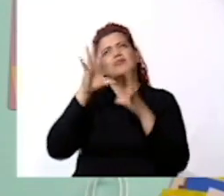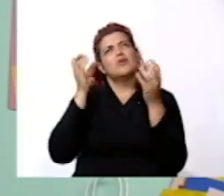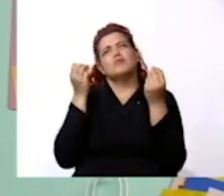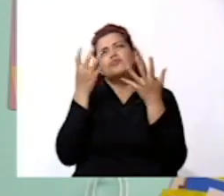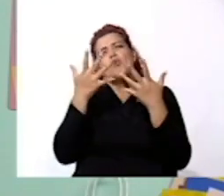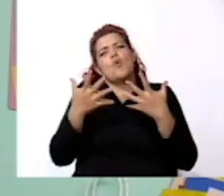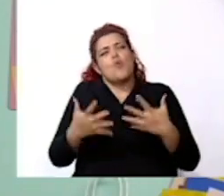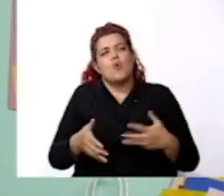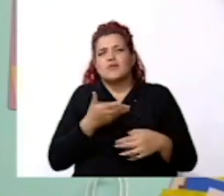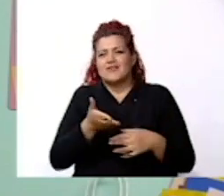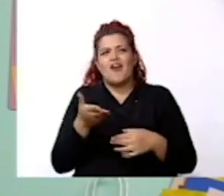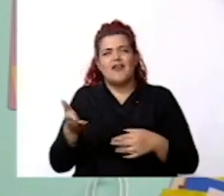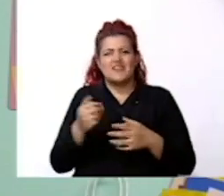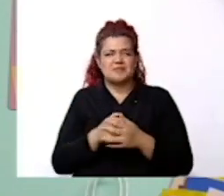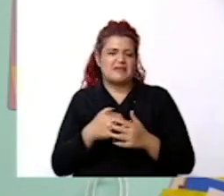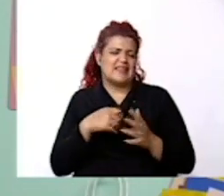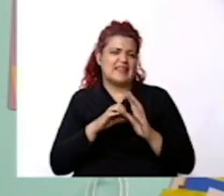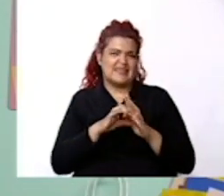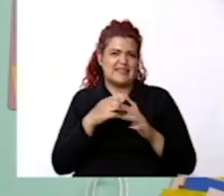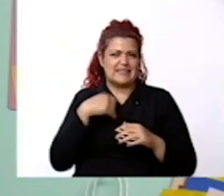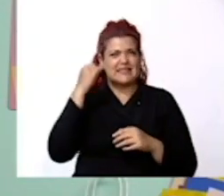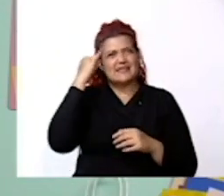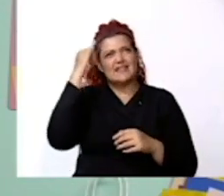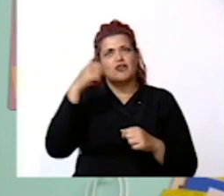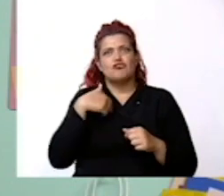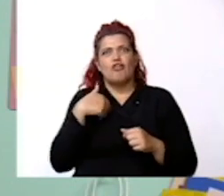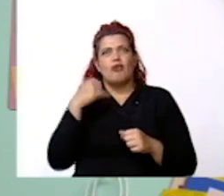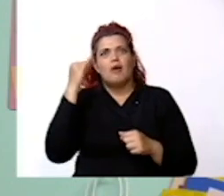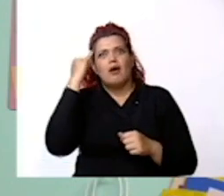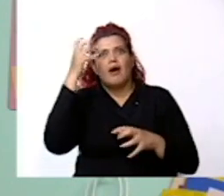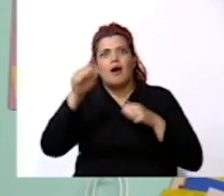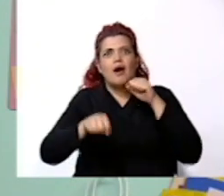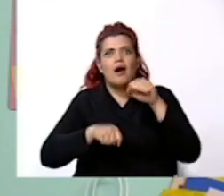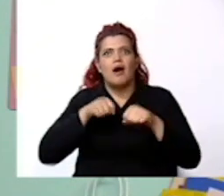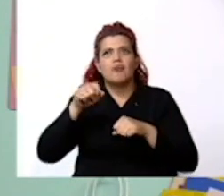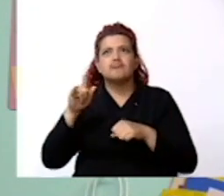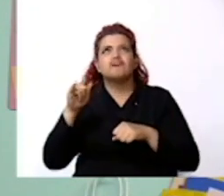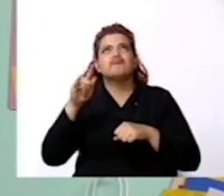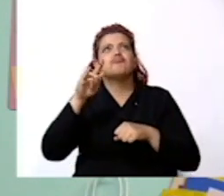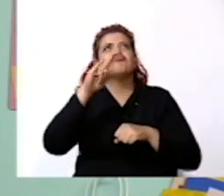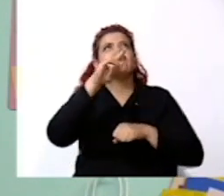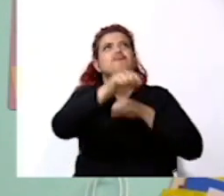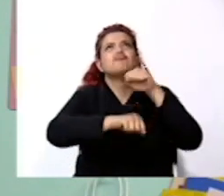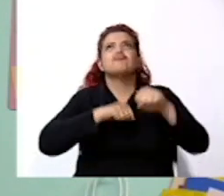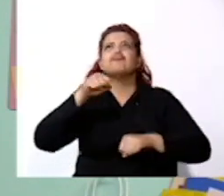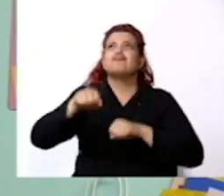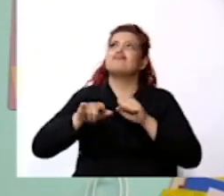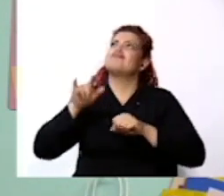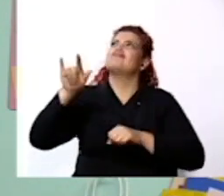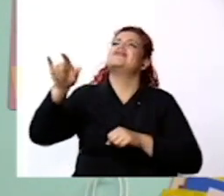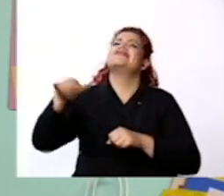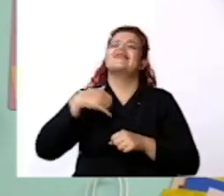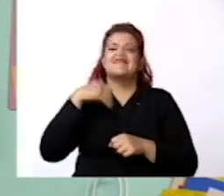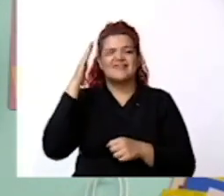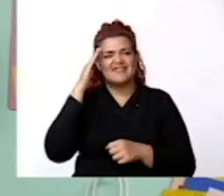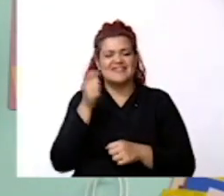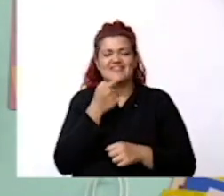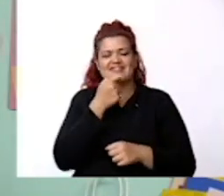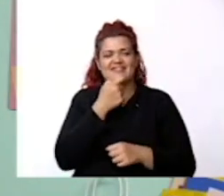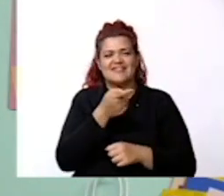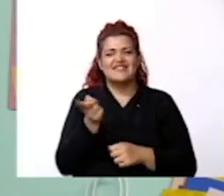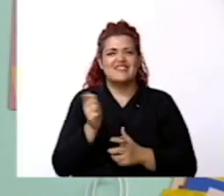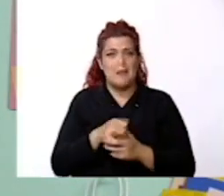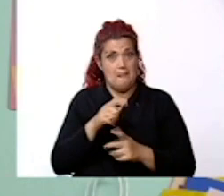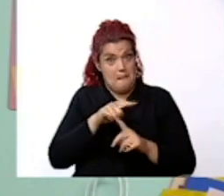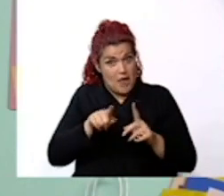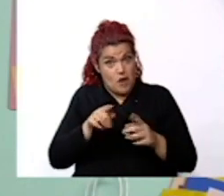cosas. Imagínense si yo invento la bicicleta voladora. Ya sé que se están riendo, pero hay que soñar grandes